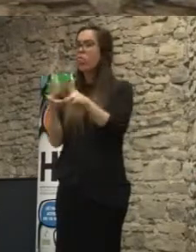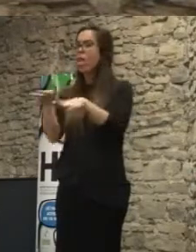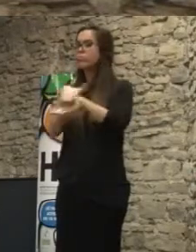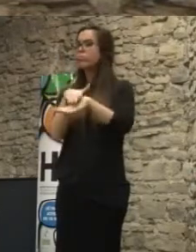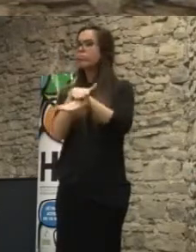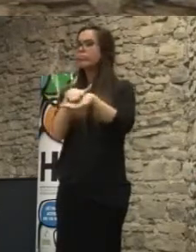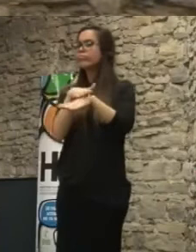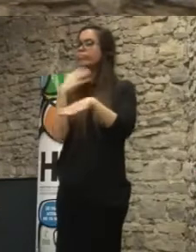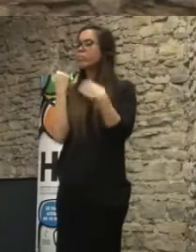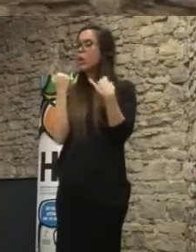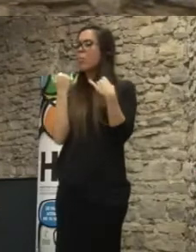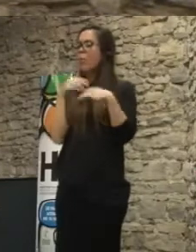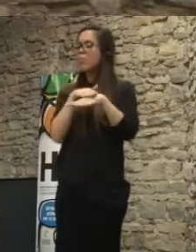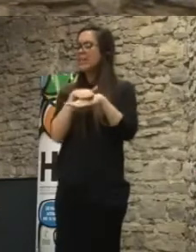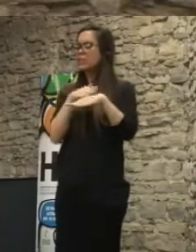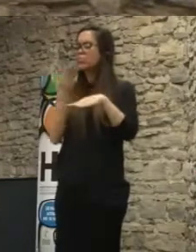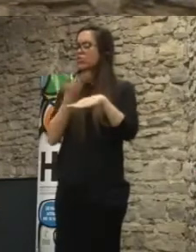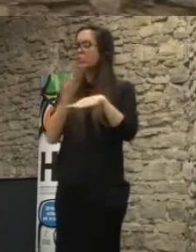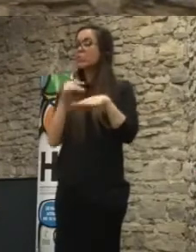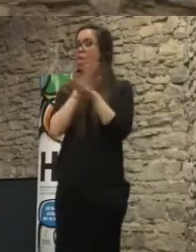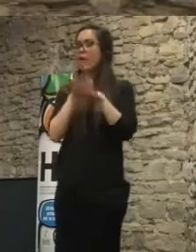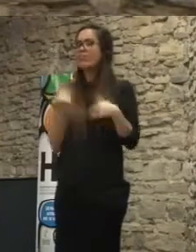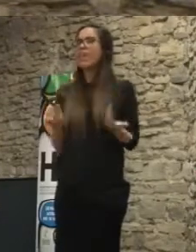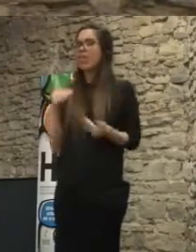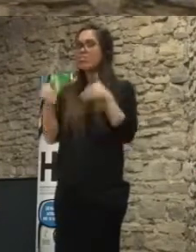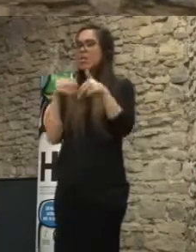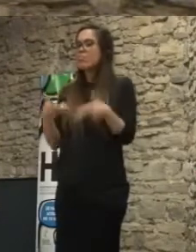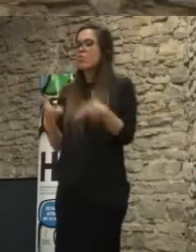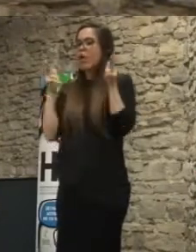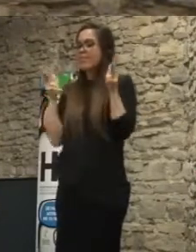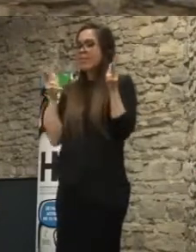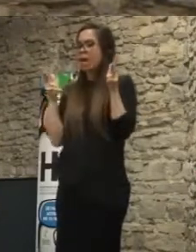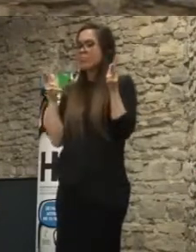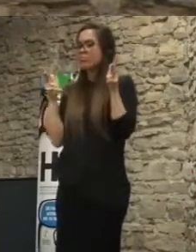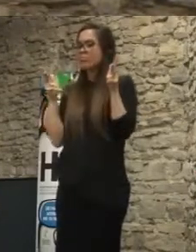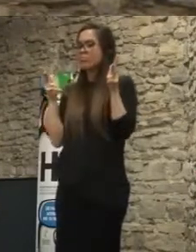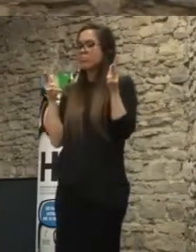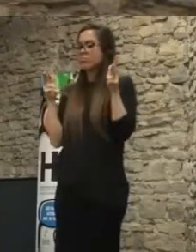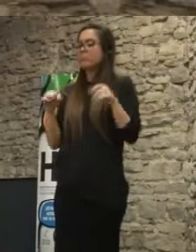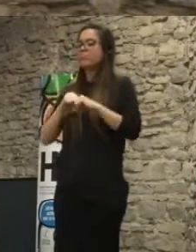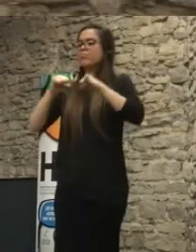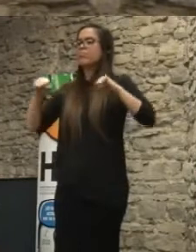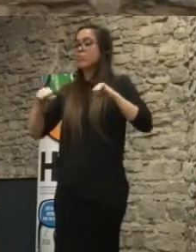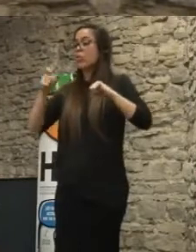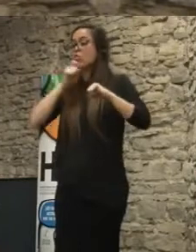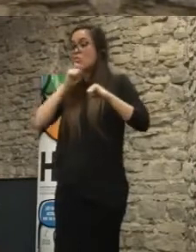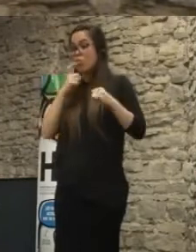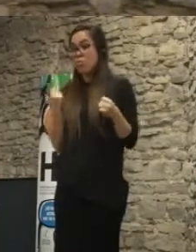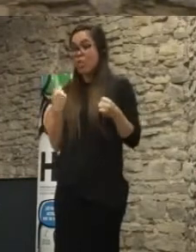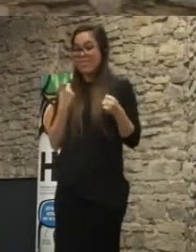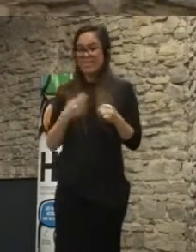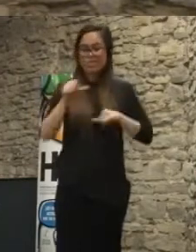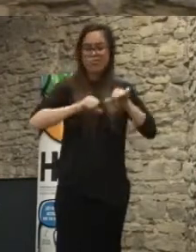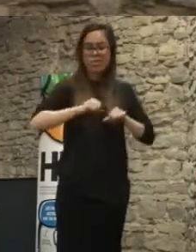el punto de vista de que esa democracia que queremos, pues nos tenemos que fortalecer desde el punto de vista democrático. Y este